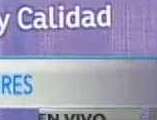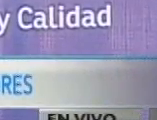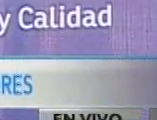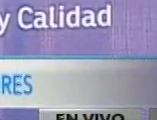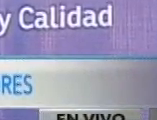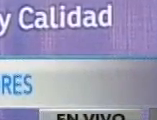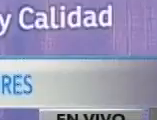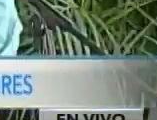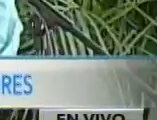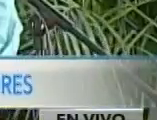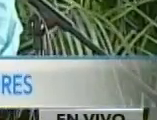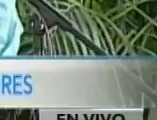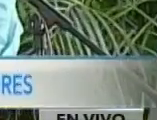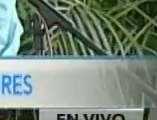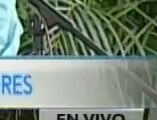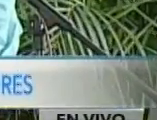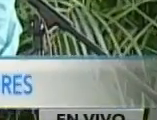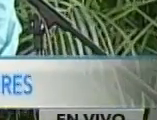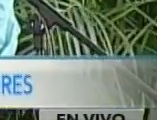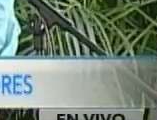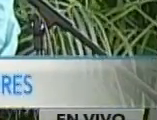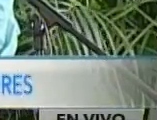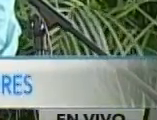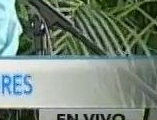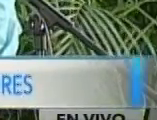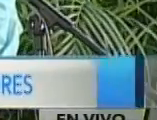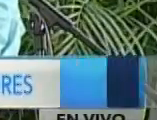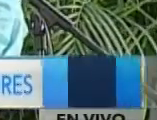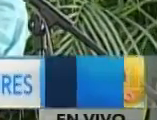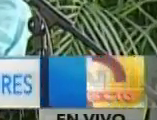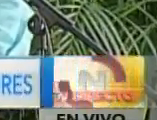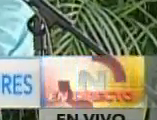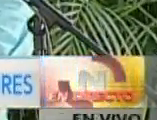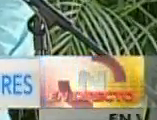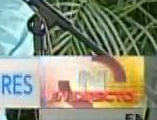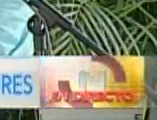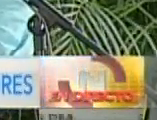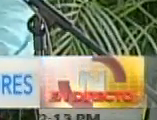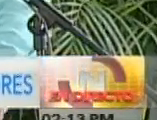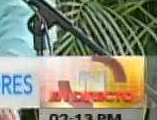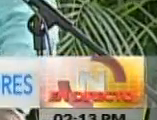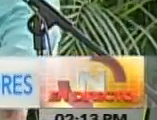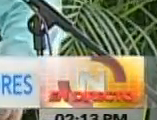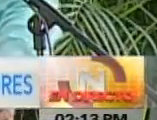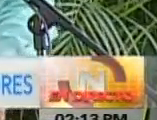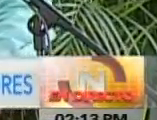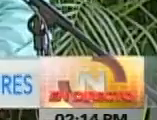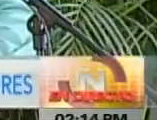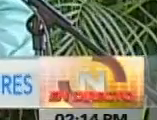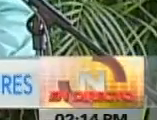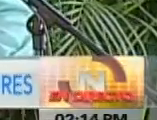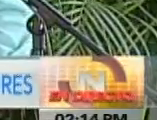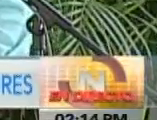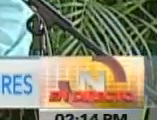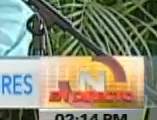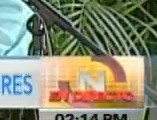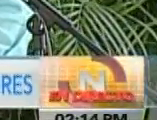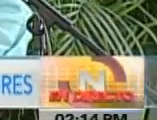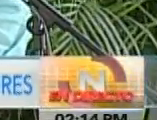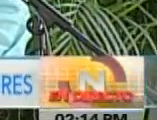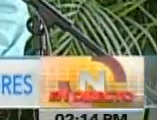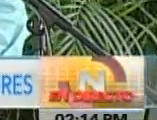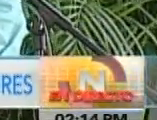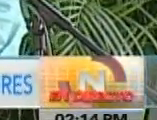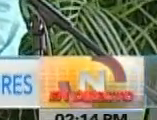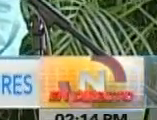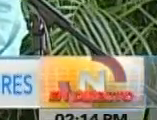importancia de esta micromisión, y también hay que retomar con fuerza todo